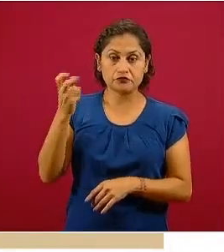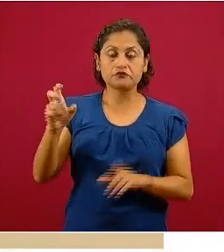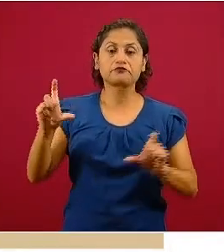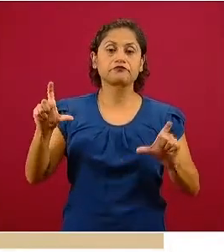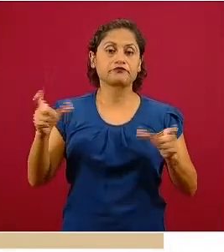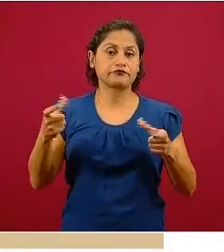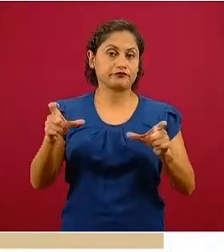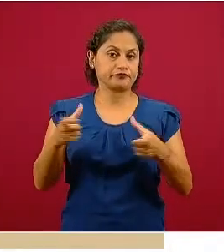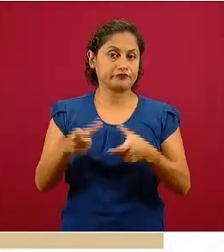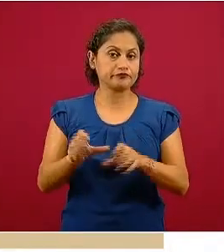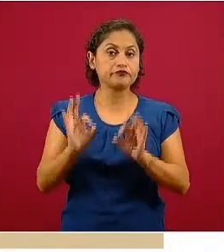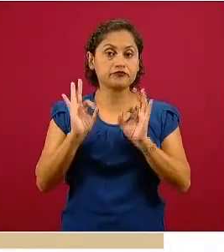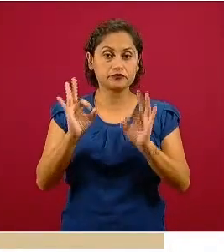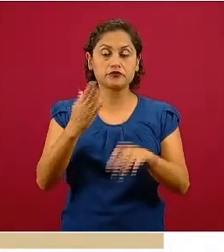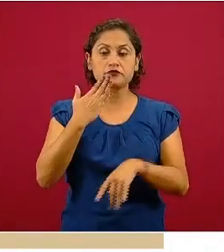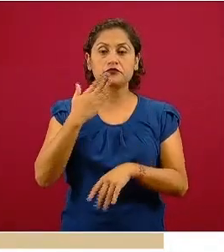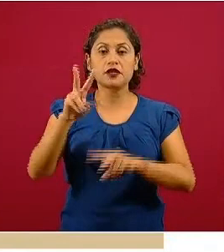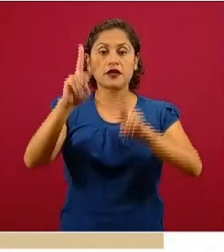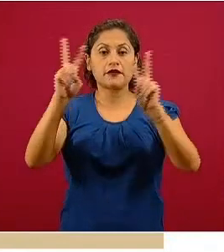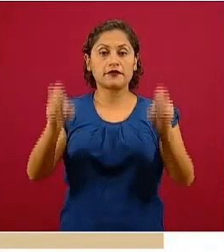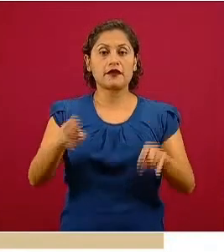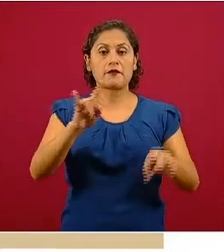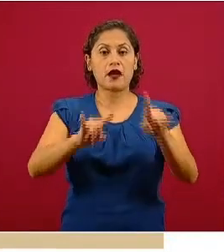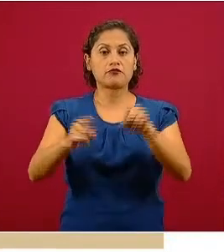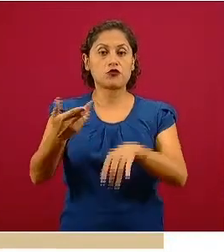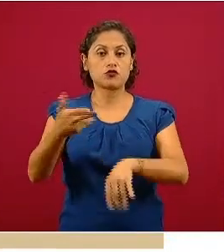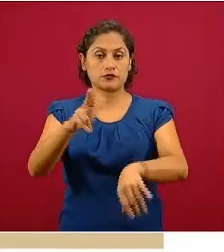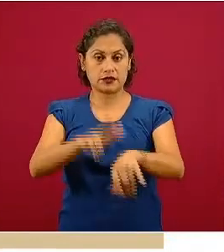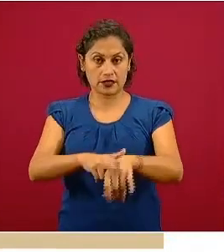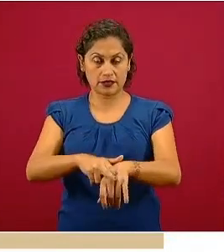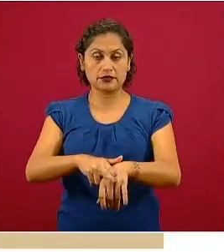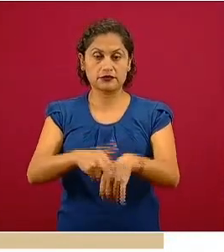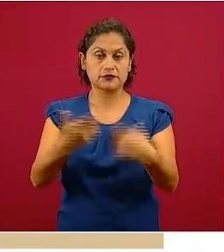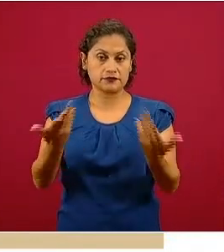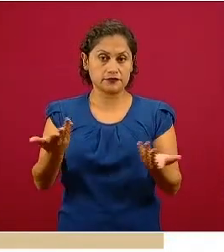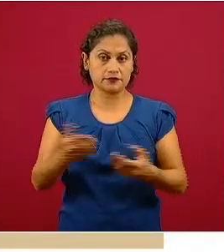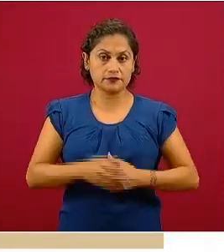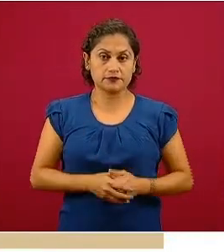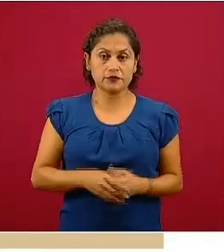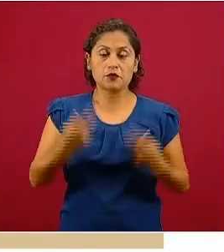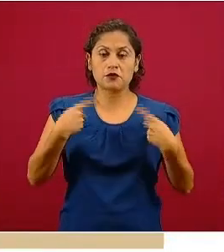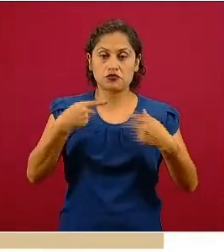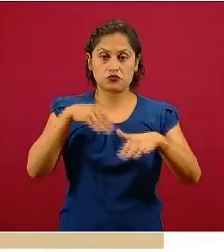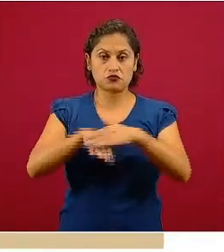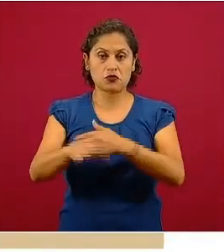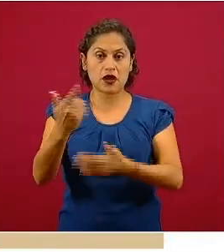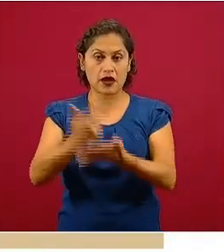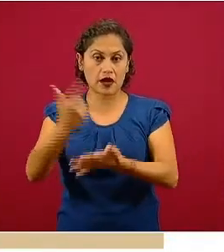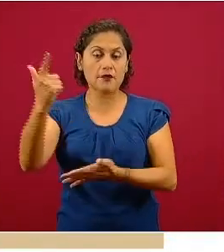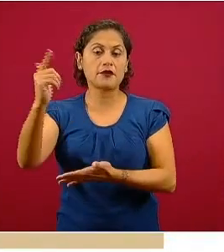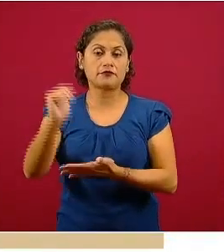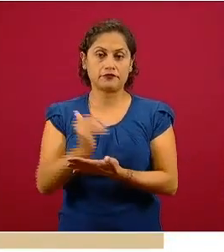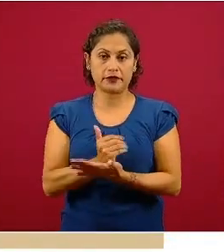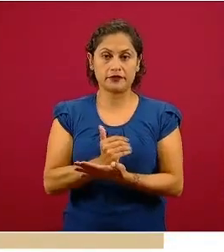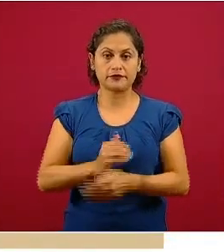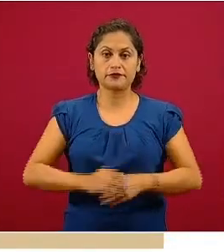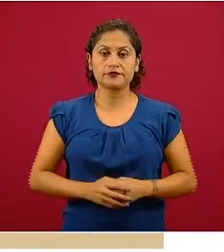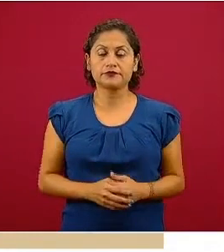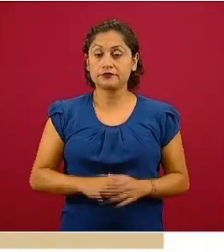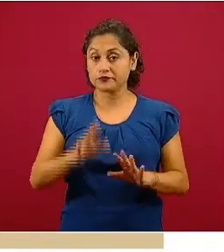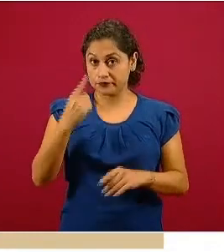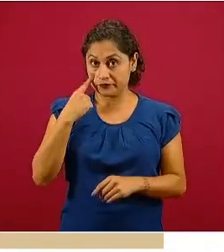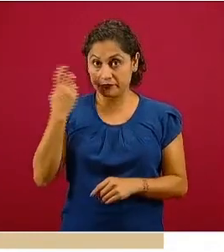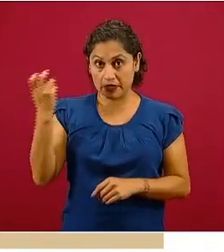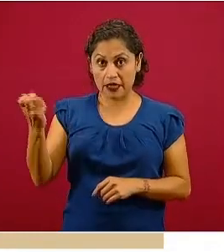descendente en la hospitalización de personas, es decir, en la presentación de casos graves. En este punto solamente comentar que